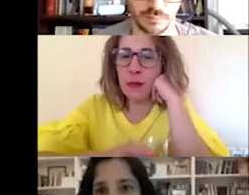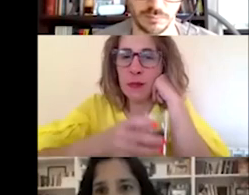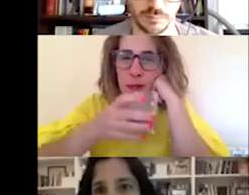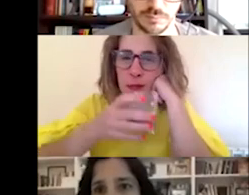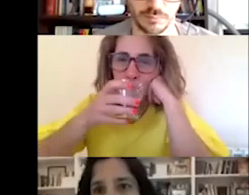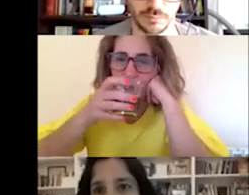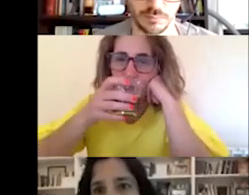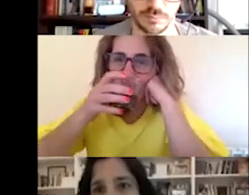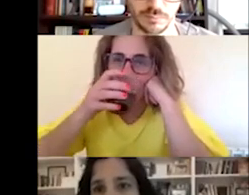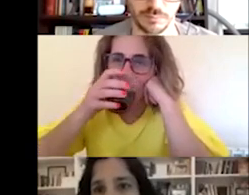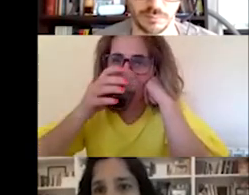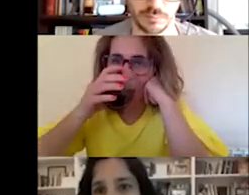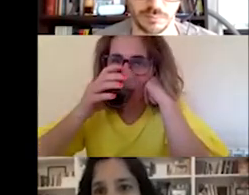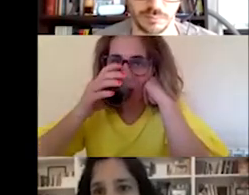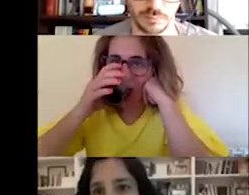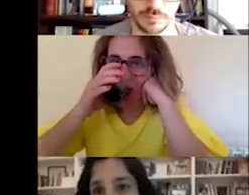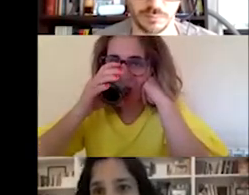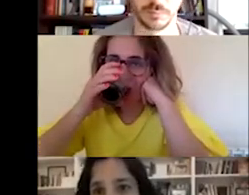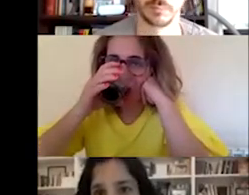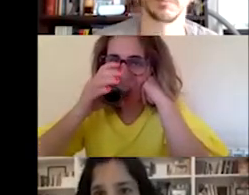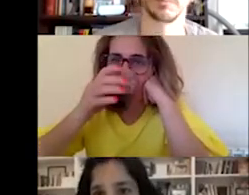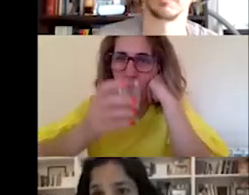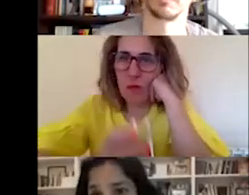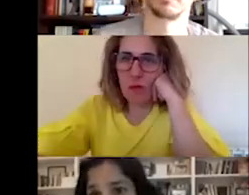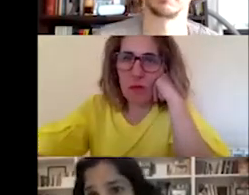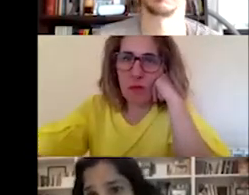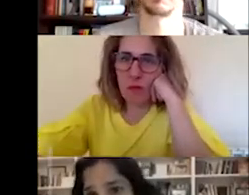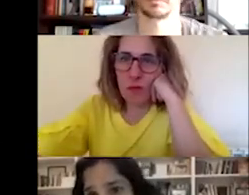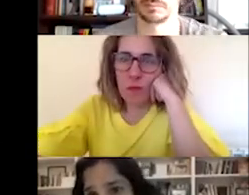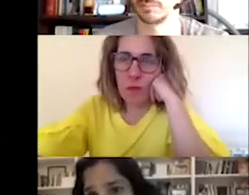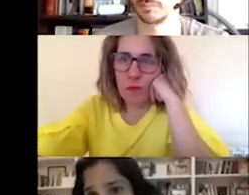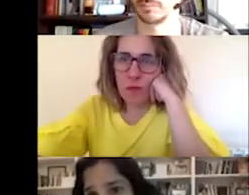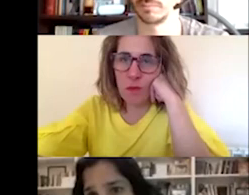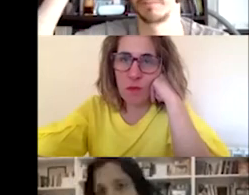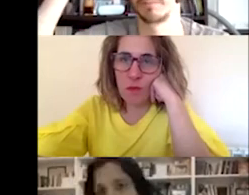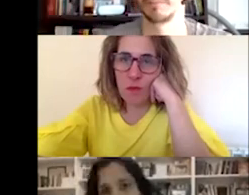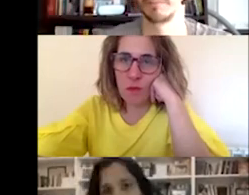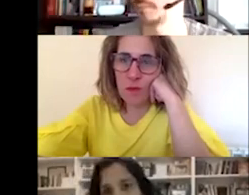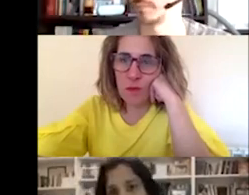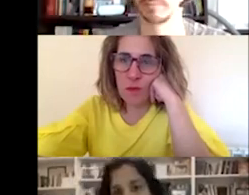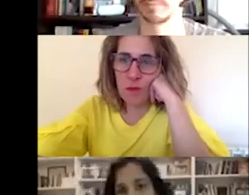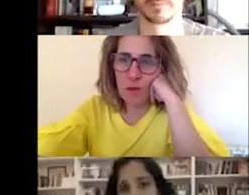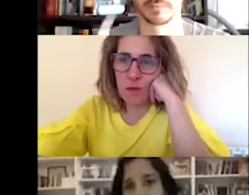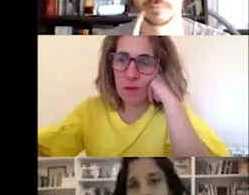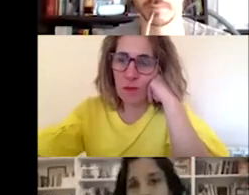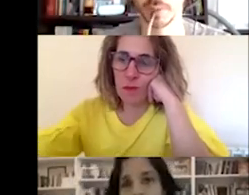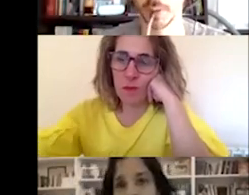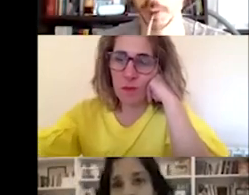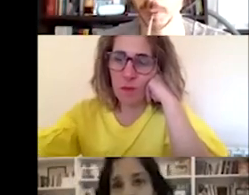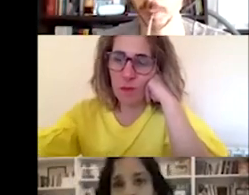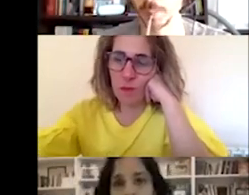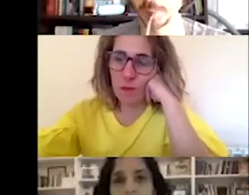de tomar determinadas decisiones políticas alrededor de los asuntos, sino que esas identidades partidarias no son para